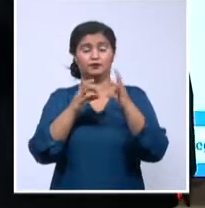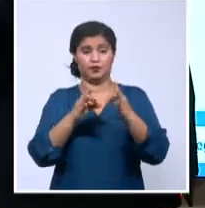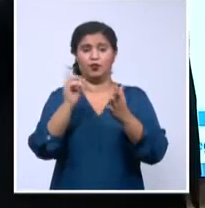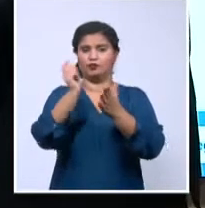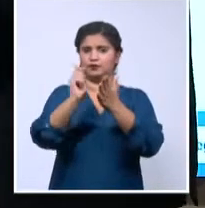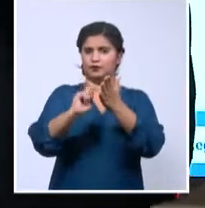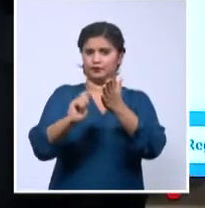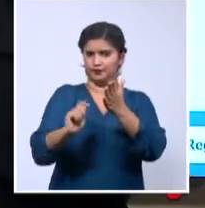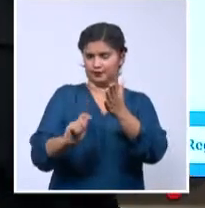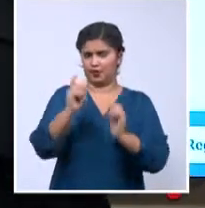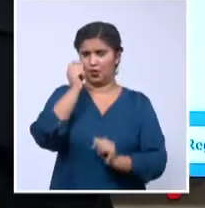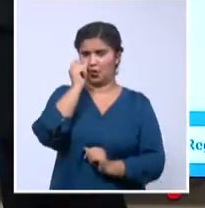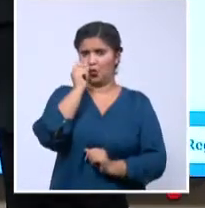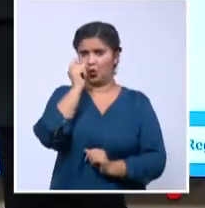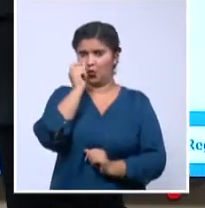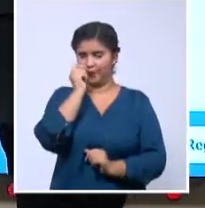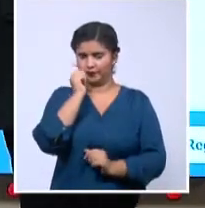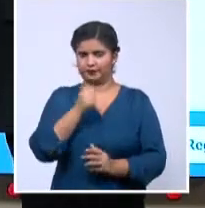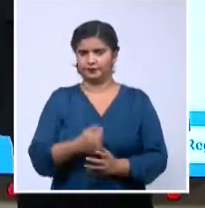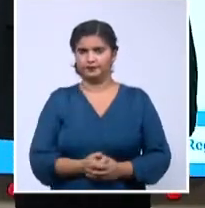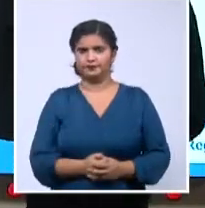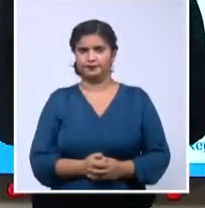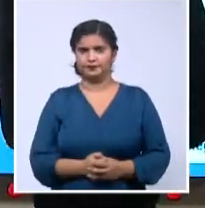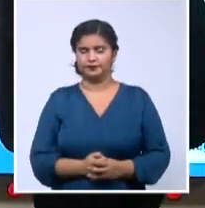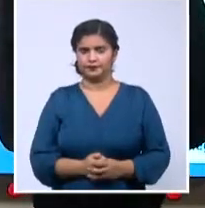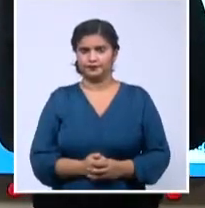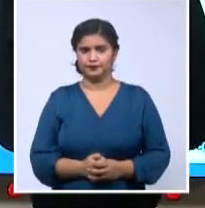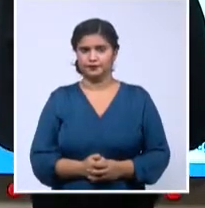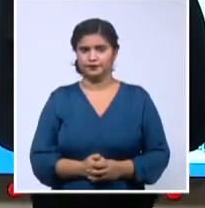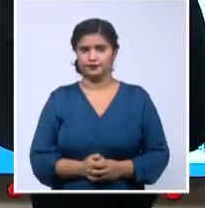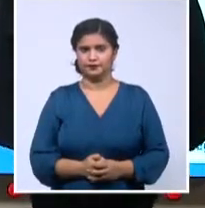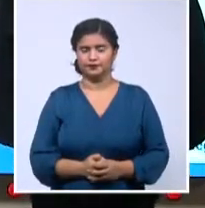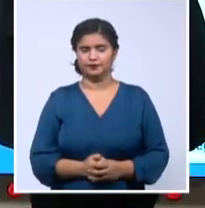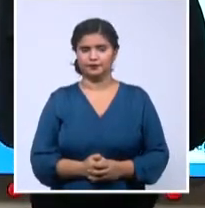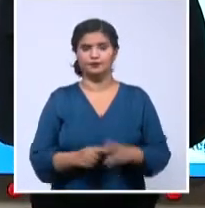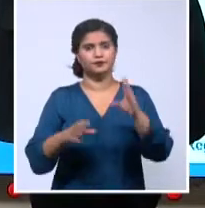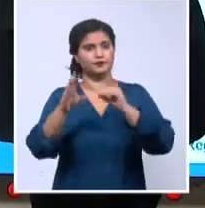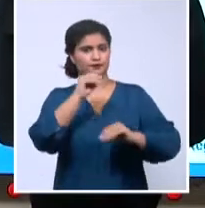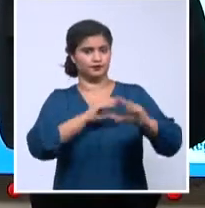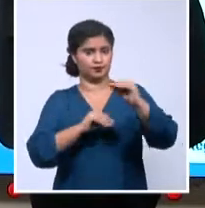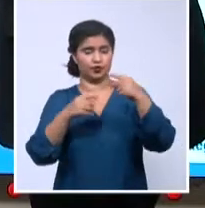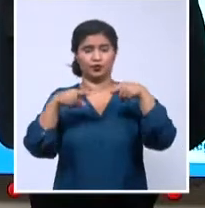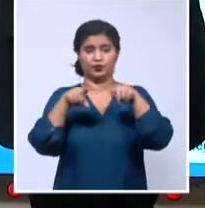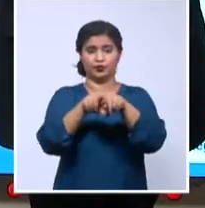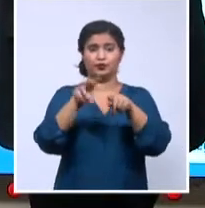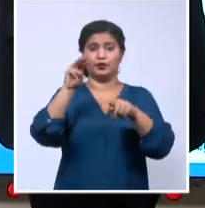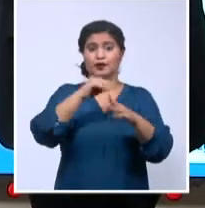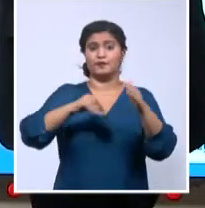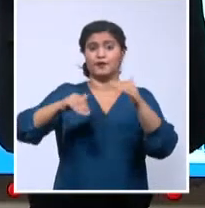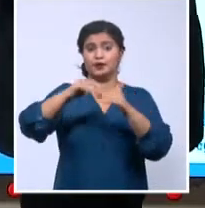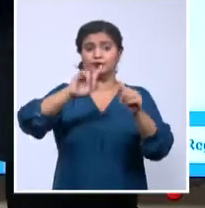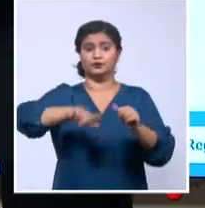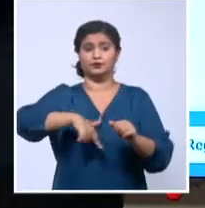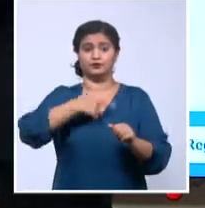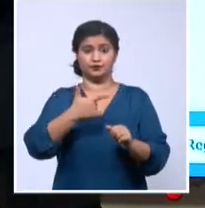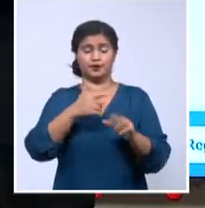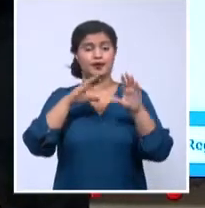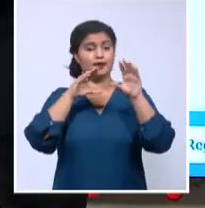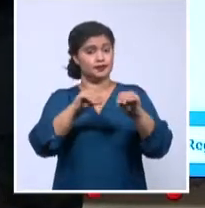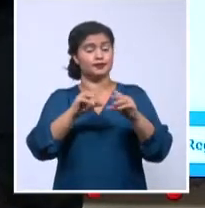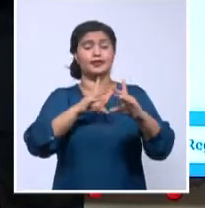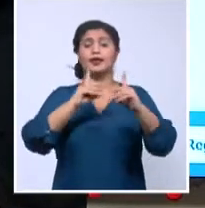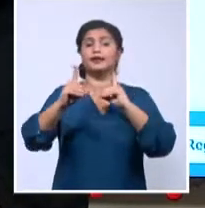teatrista. Y está dejando claro, repito, que conversó con el ministro de Cultura, aseguró que sostendrá diálogo con jóvenes artistas y que la